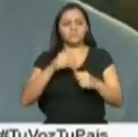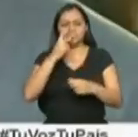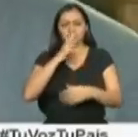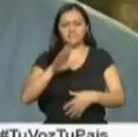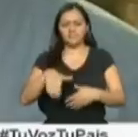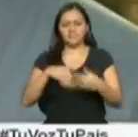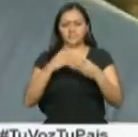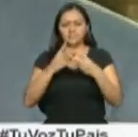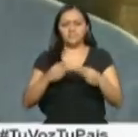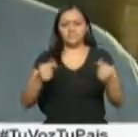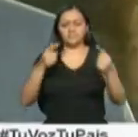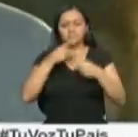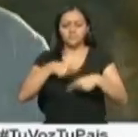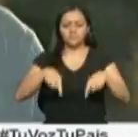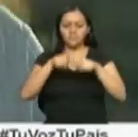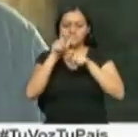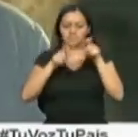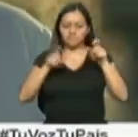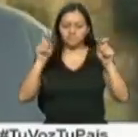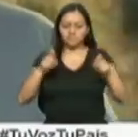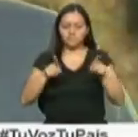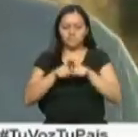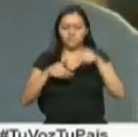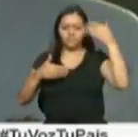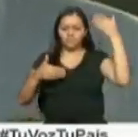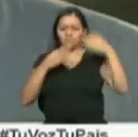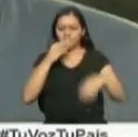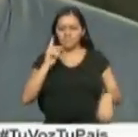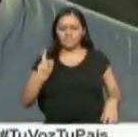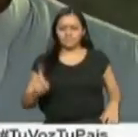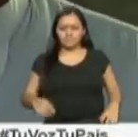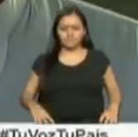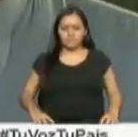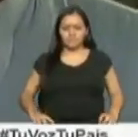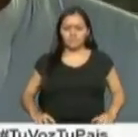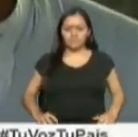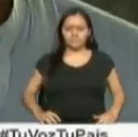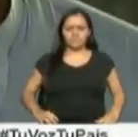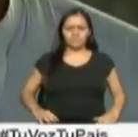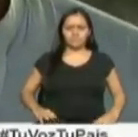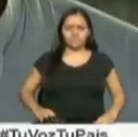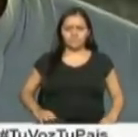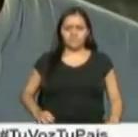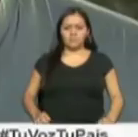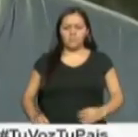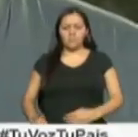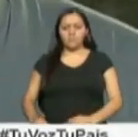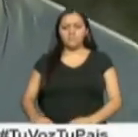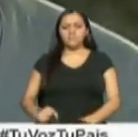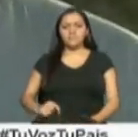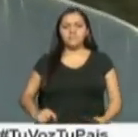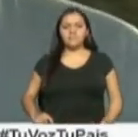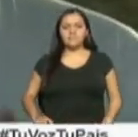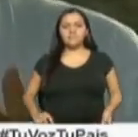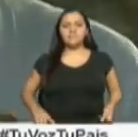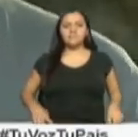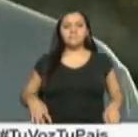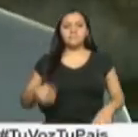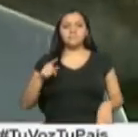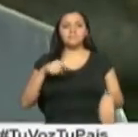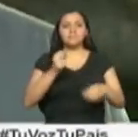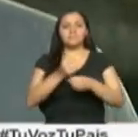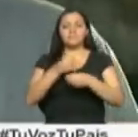anhelado por nuestro pueblo, en un instrumento de politiquería, banalizar esa lucha tan sagrada. Hay